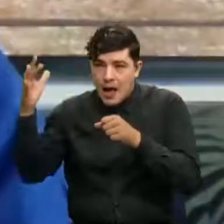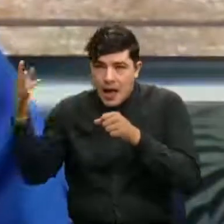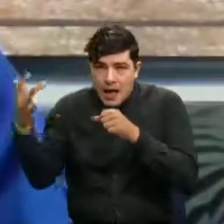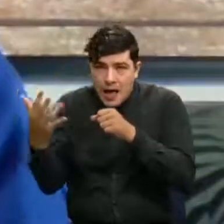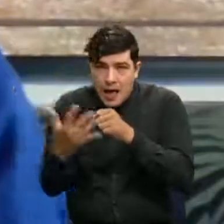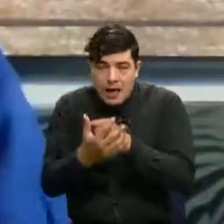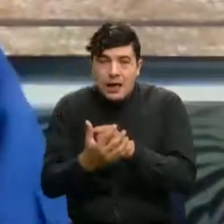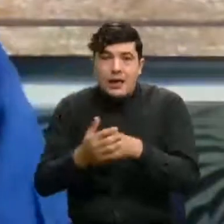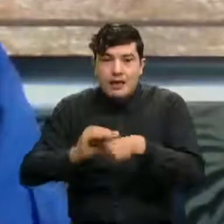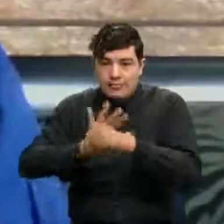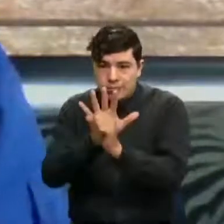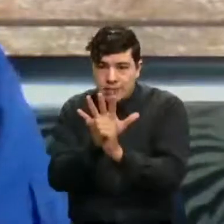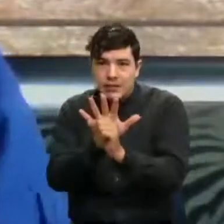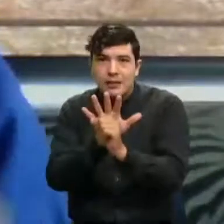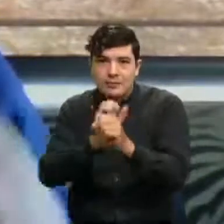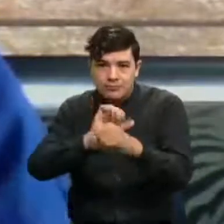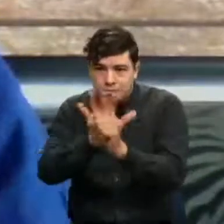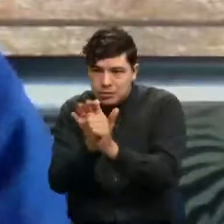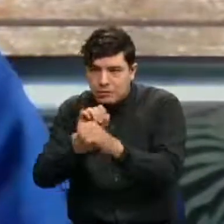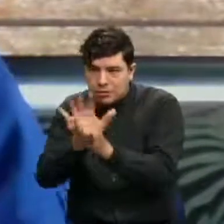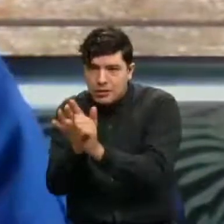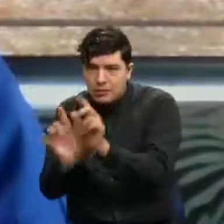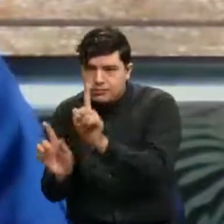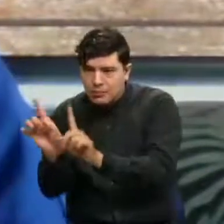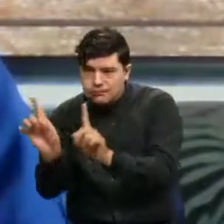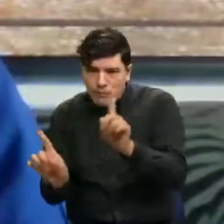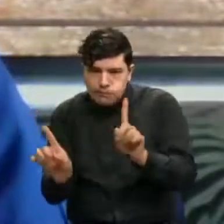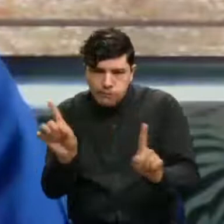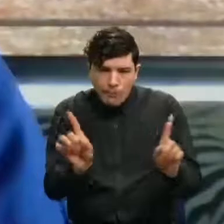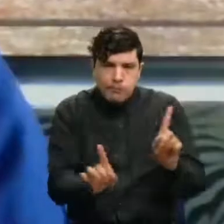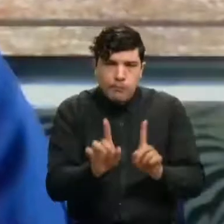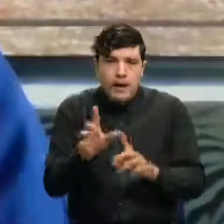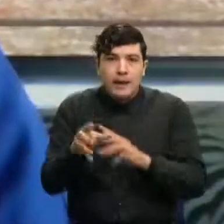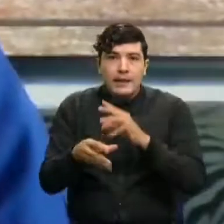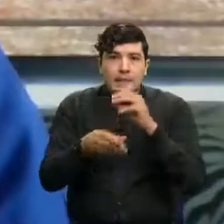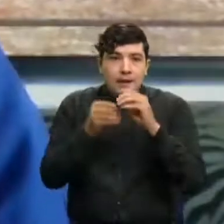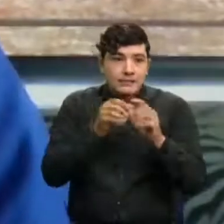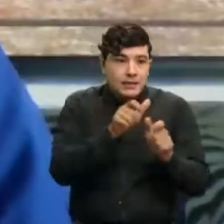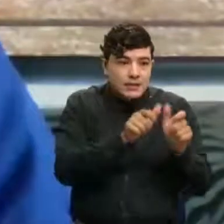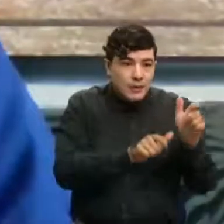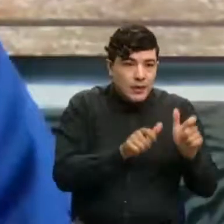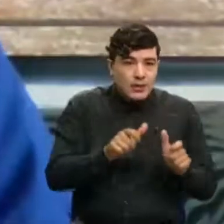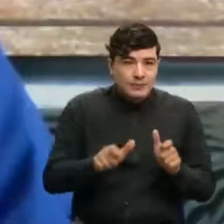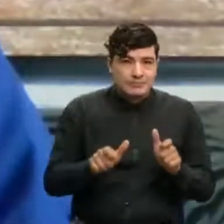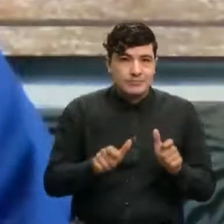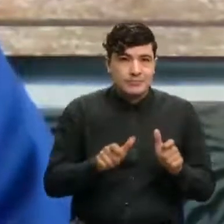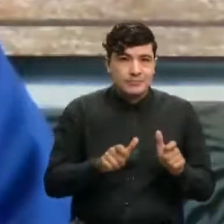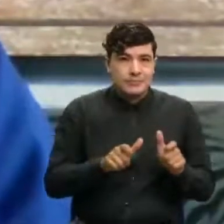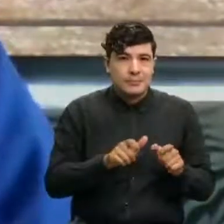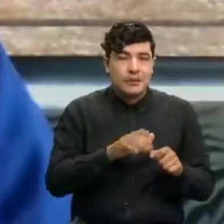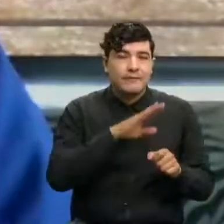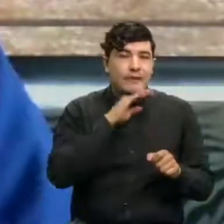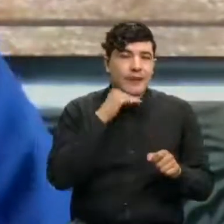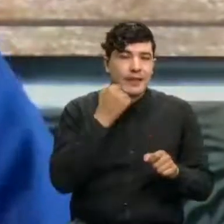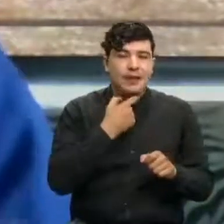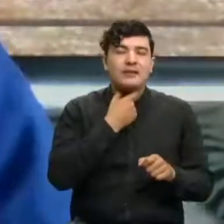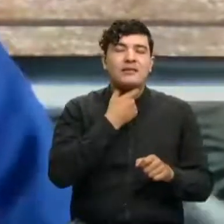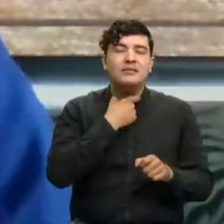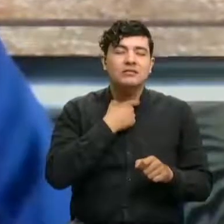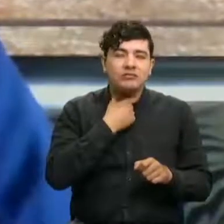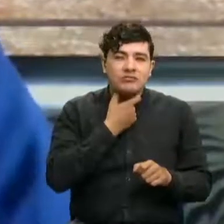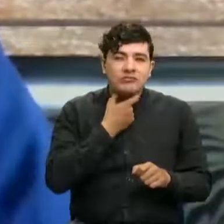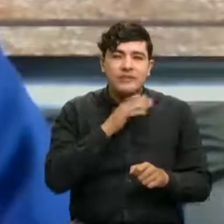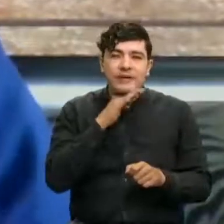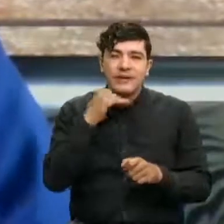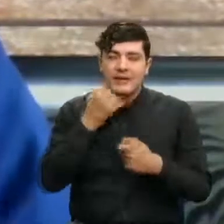una pandemia de complicaciones. Los pacientes que están sobreviviendo quedan con enfermedades de la tráquea, de los pulmones,